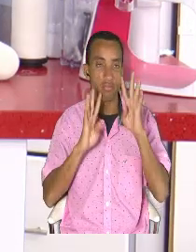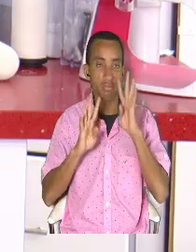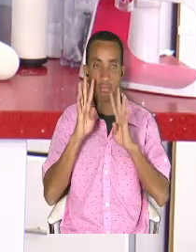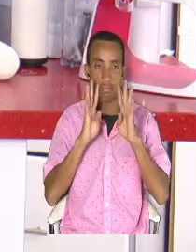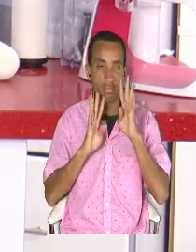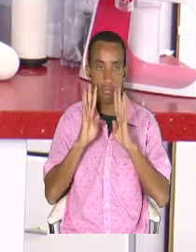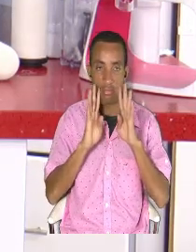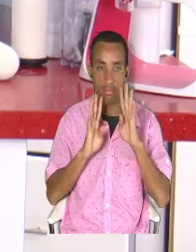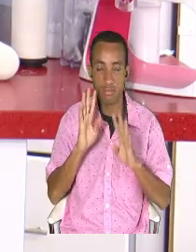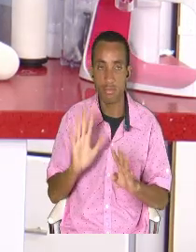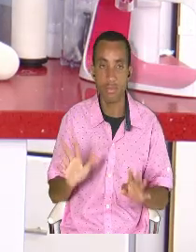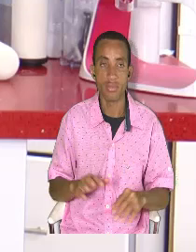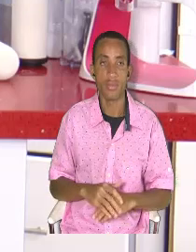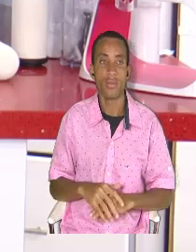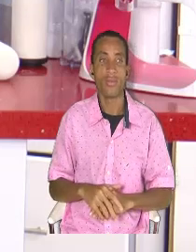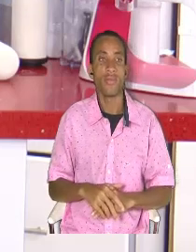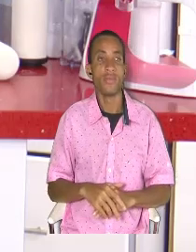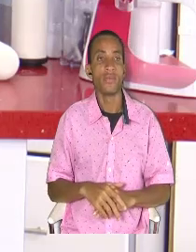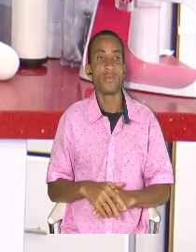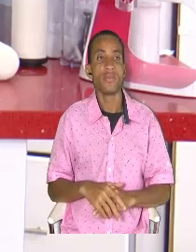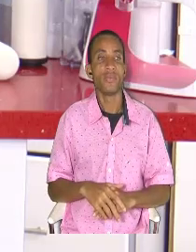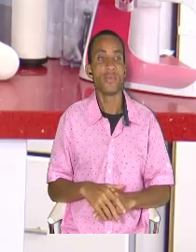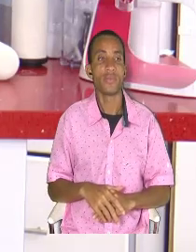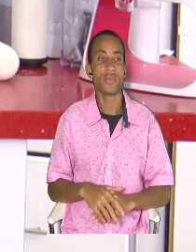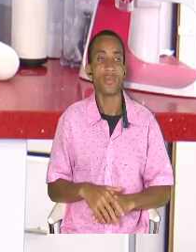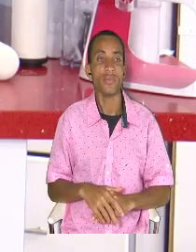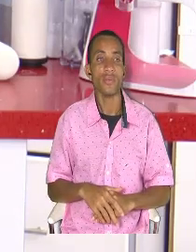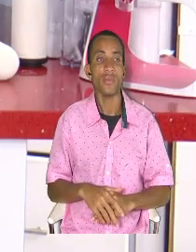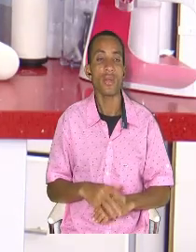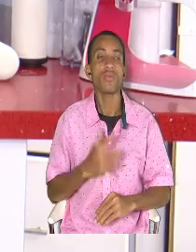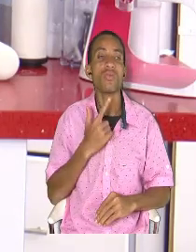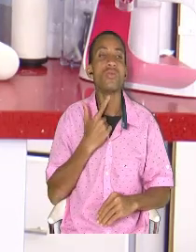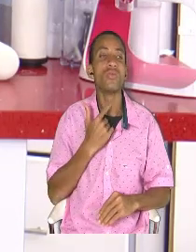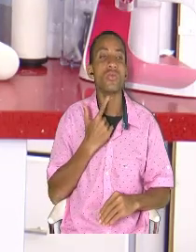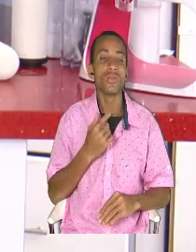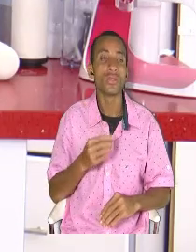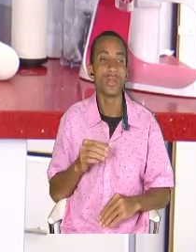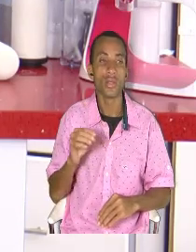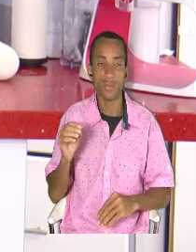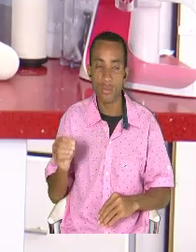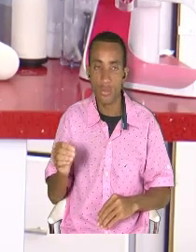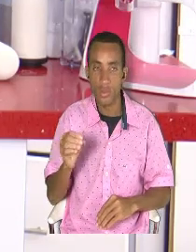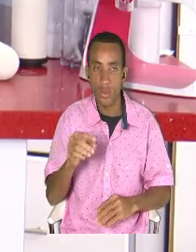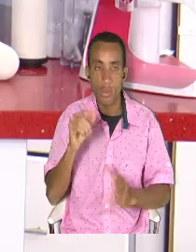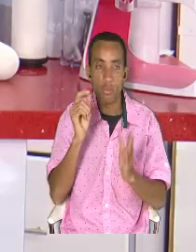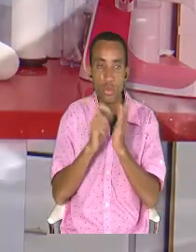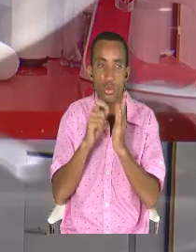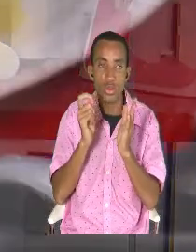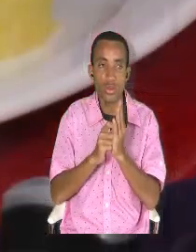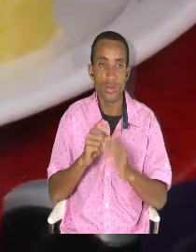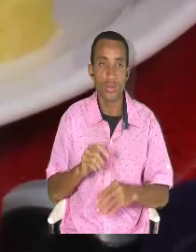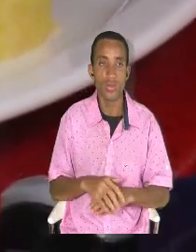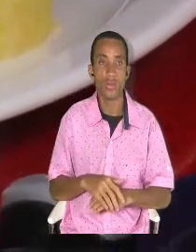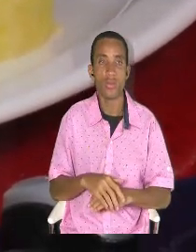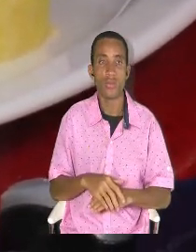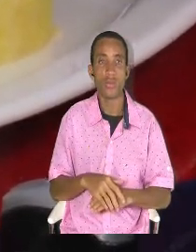Nuestro proceso de... Sí, a mí me gusta manejar mucho los puntos, ¿sí?